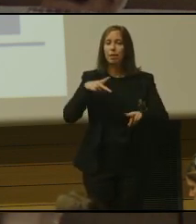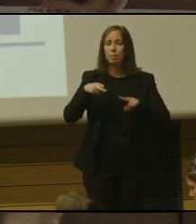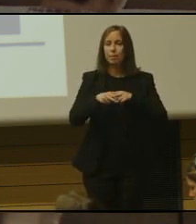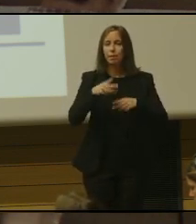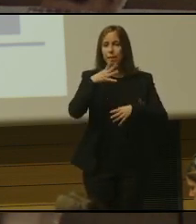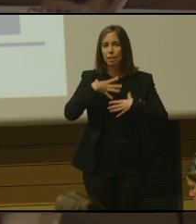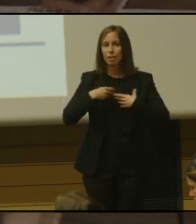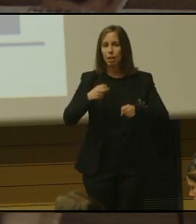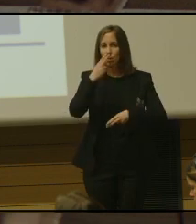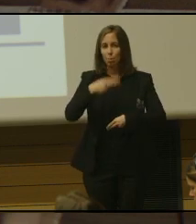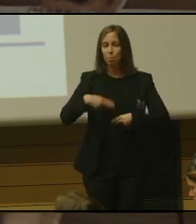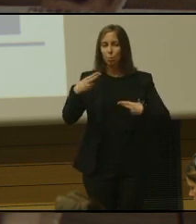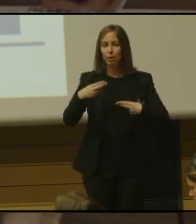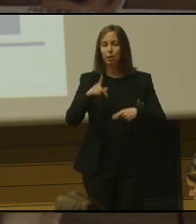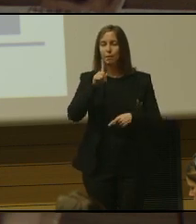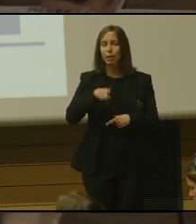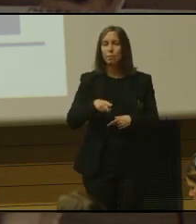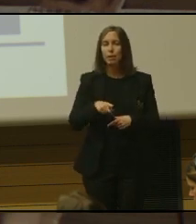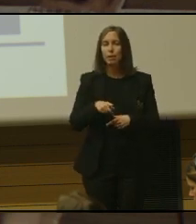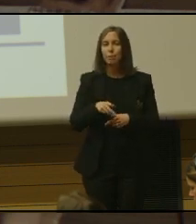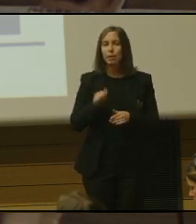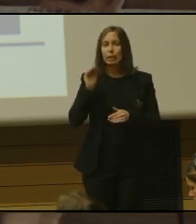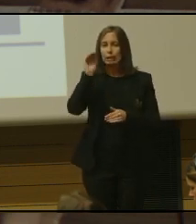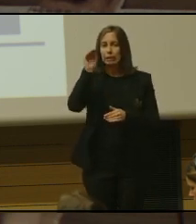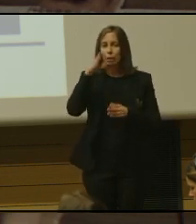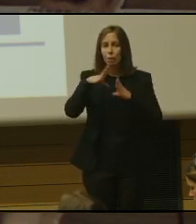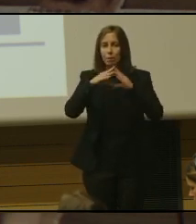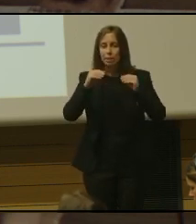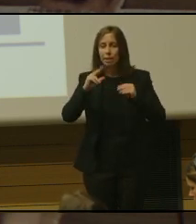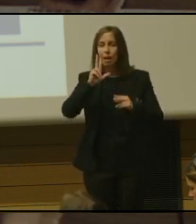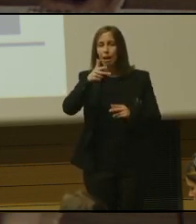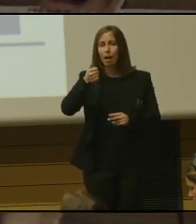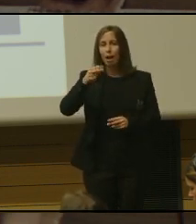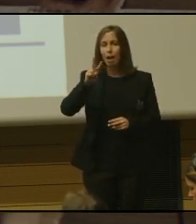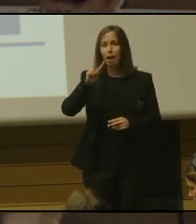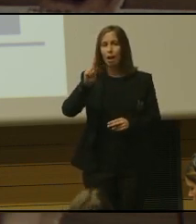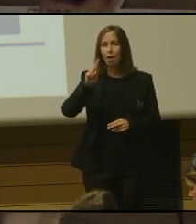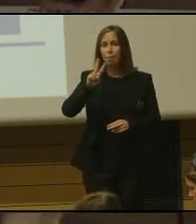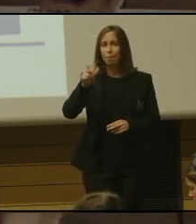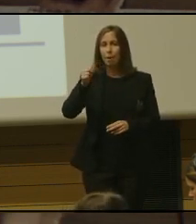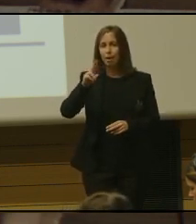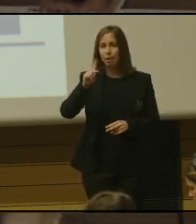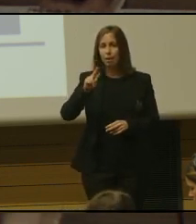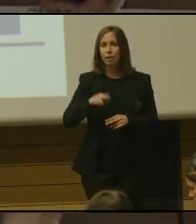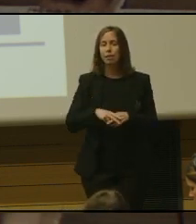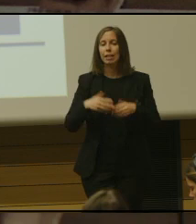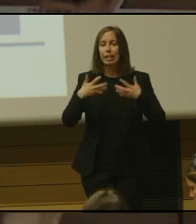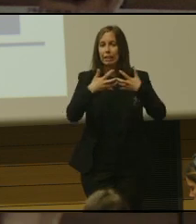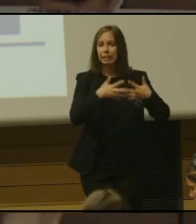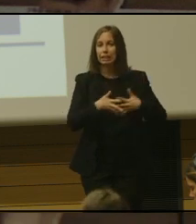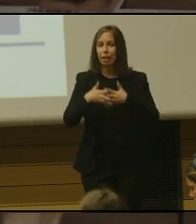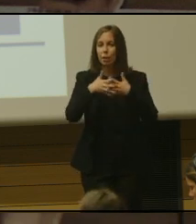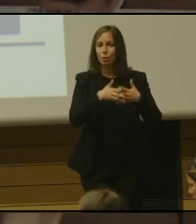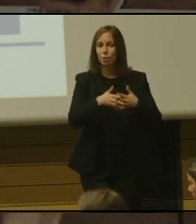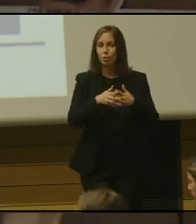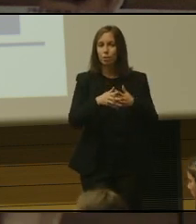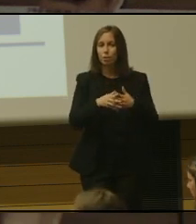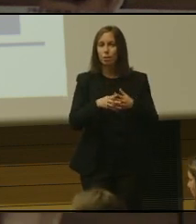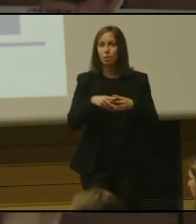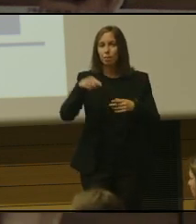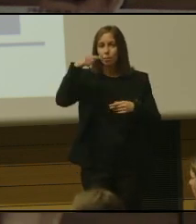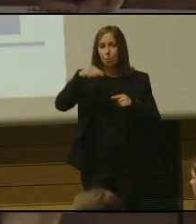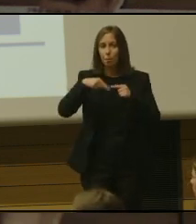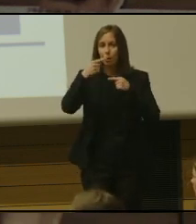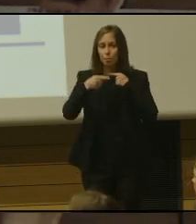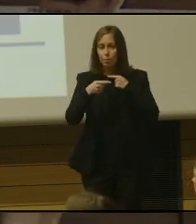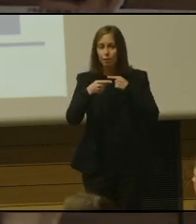Pública. Ha realizado una estancia predoctoral en la Universidad de Harvard en Estados Unidos y en la etapa postdoctoral en la Rhode Island Department